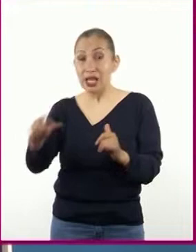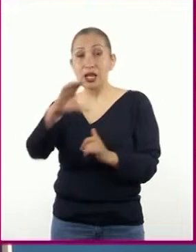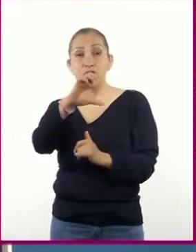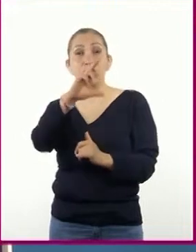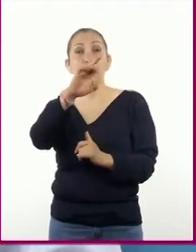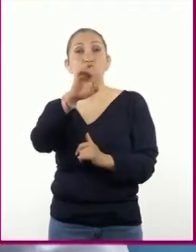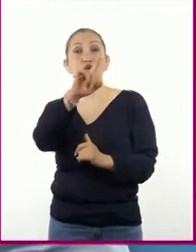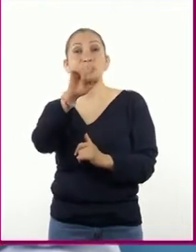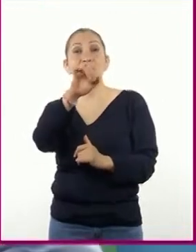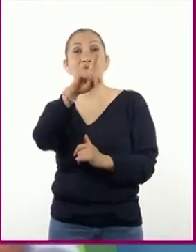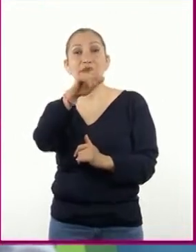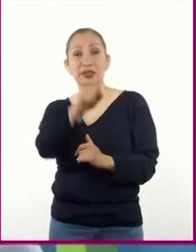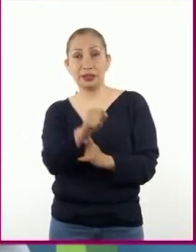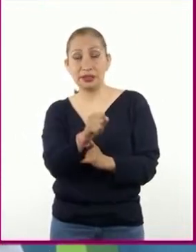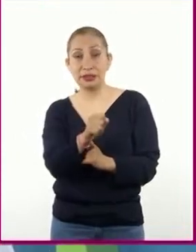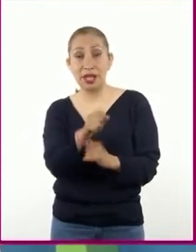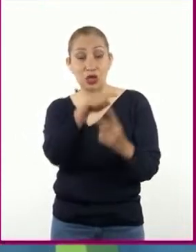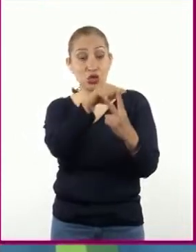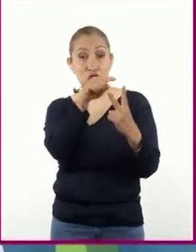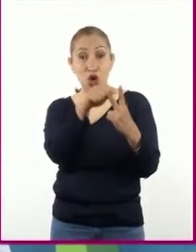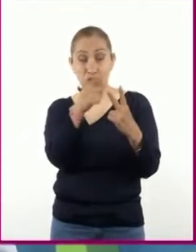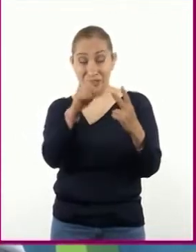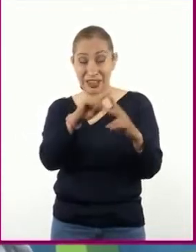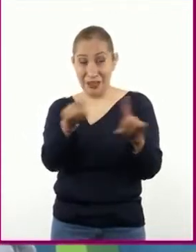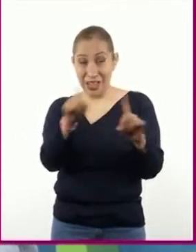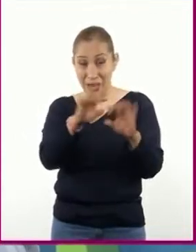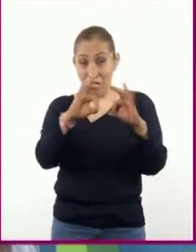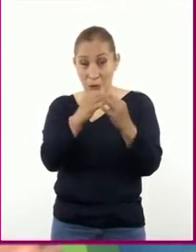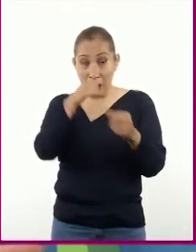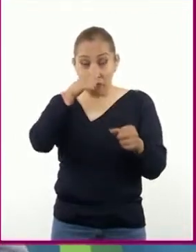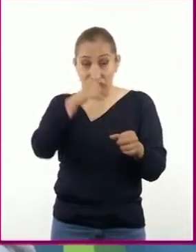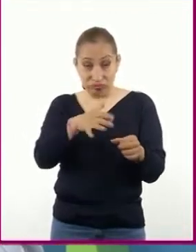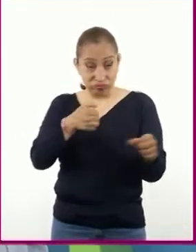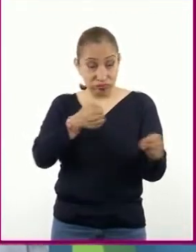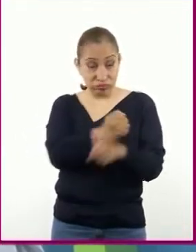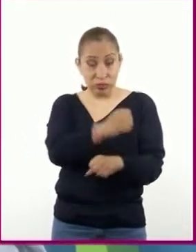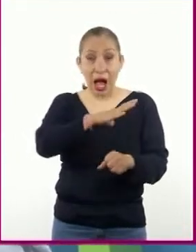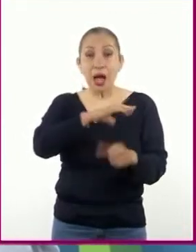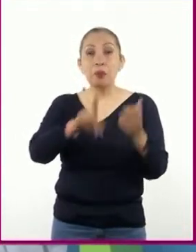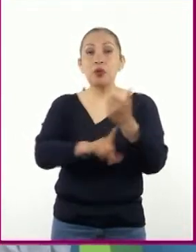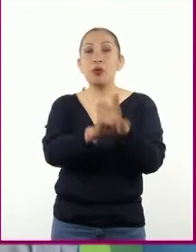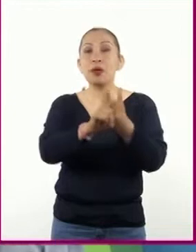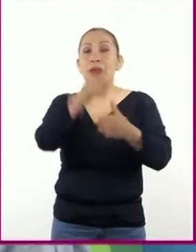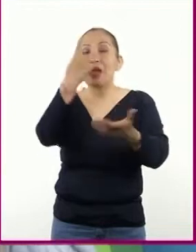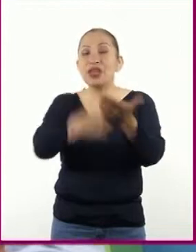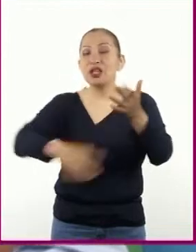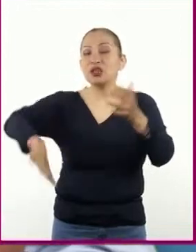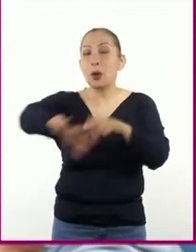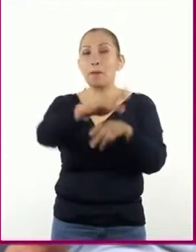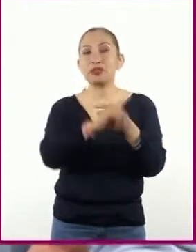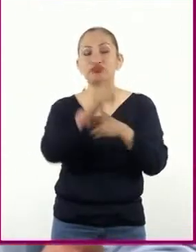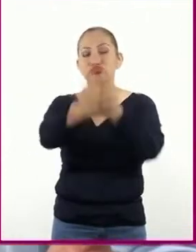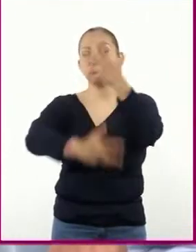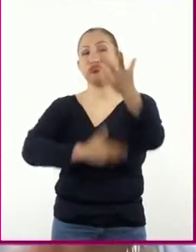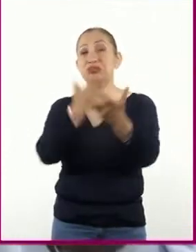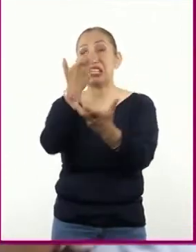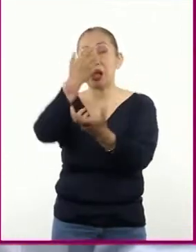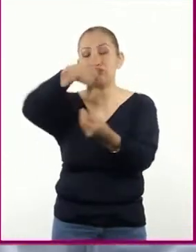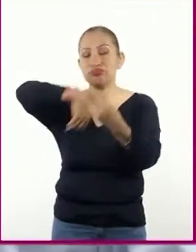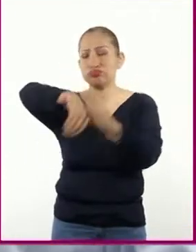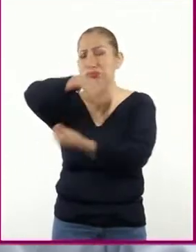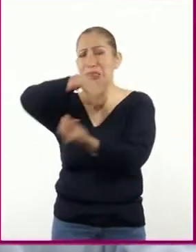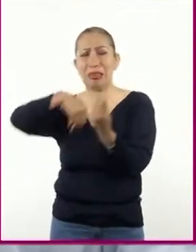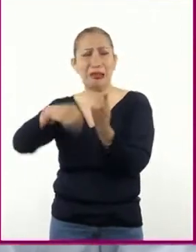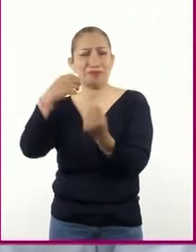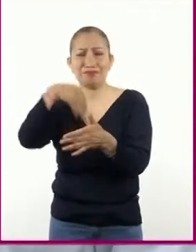Cruzadas. Estos tipos de violencia provocan conflictos dentro de las sociedades, desestabilizando la economía y el